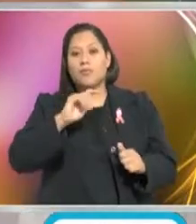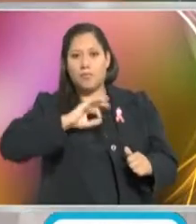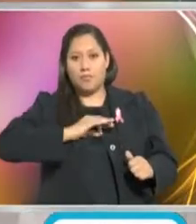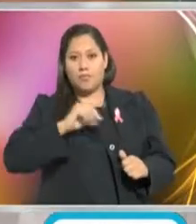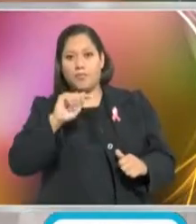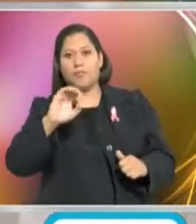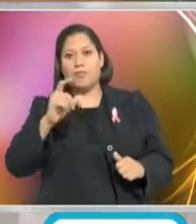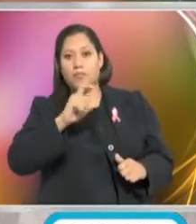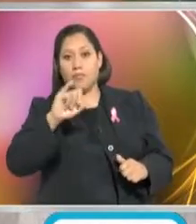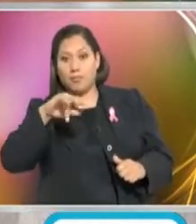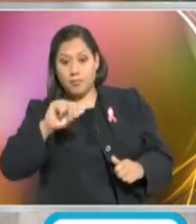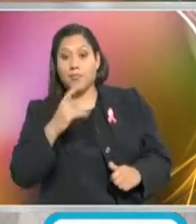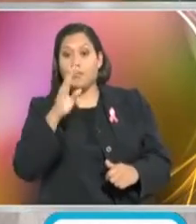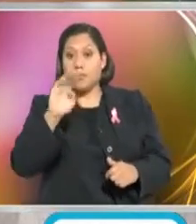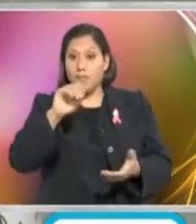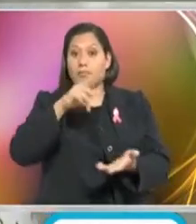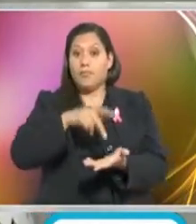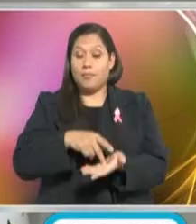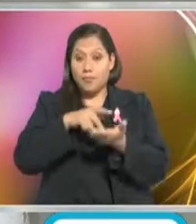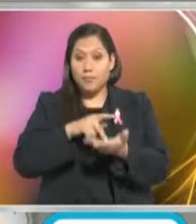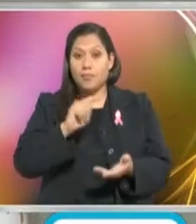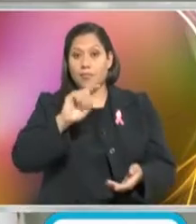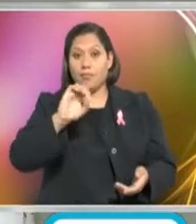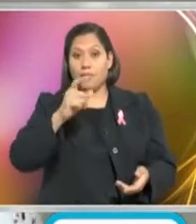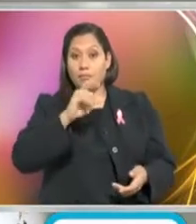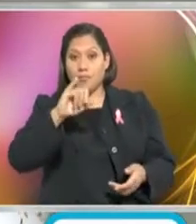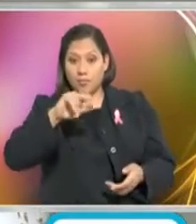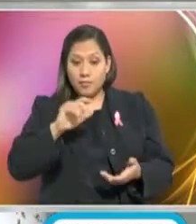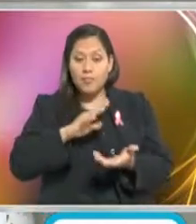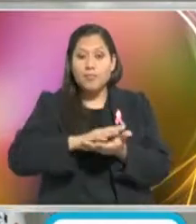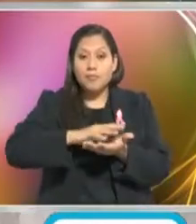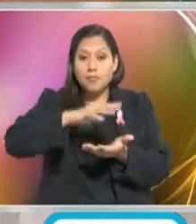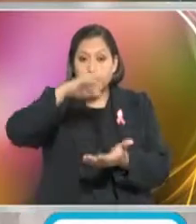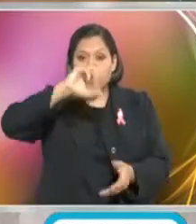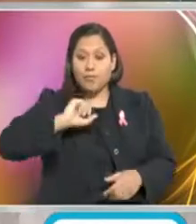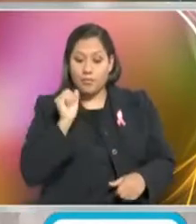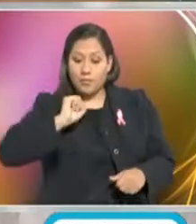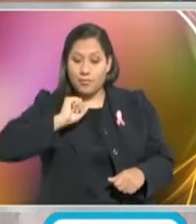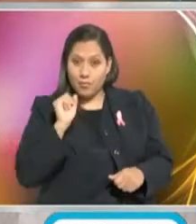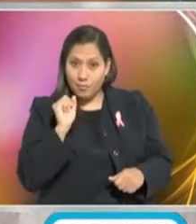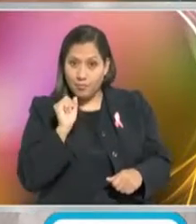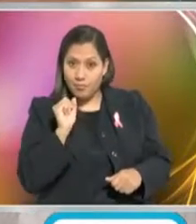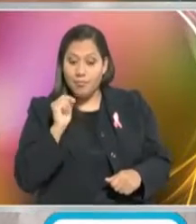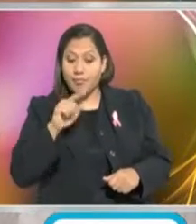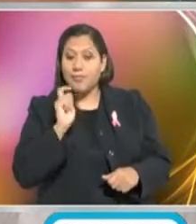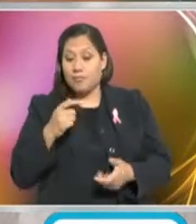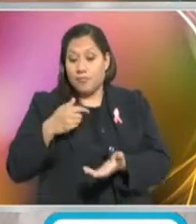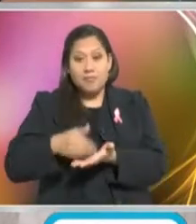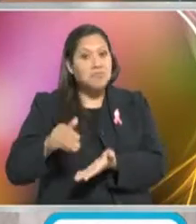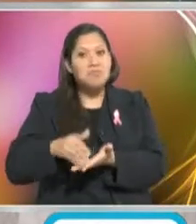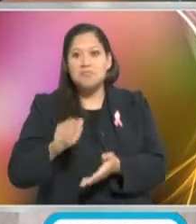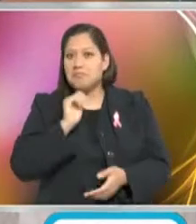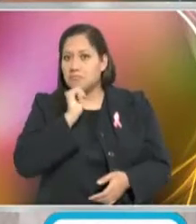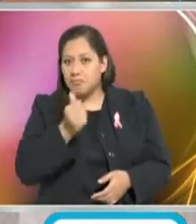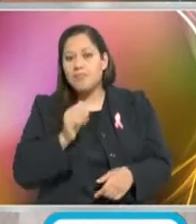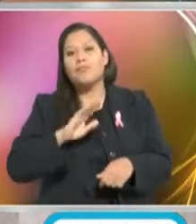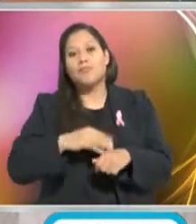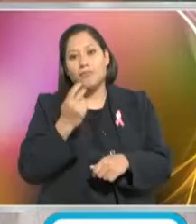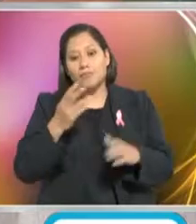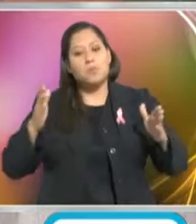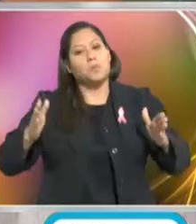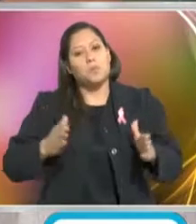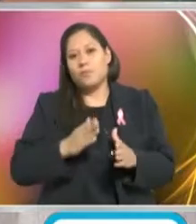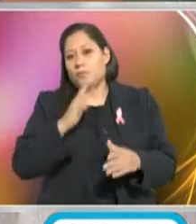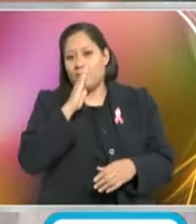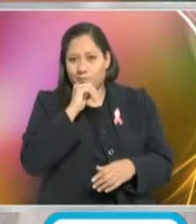kilos? Sí, 9 kilos, pero de toxinas que se van acumulando y que lo que van ocasionando es que no las saques. Por esa razón no